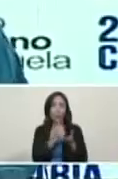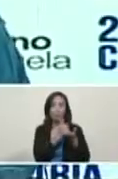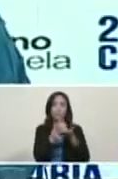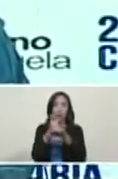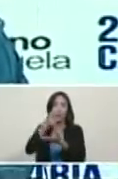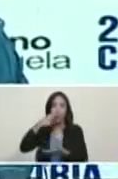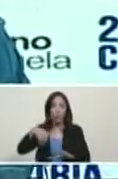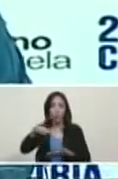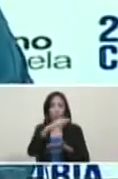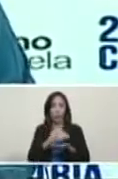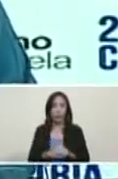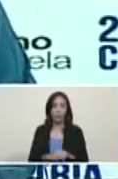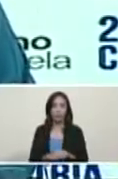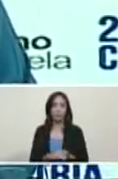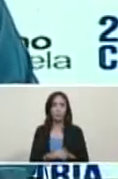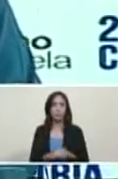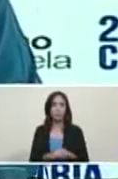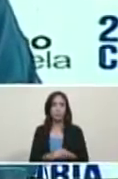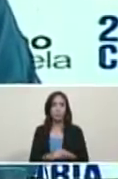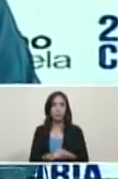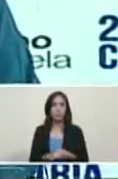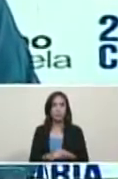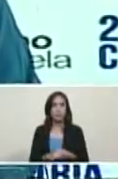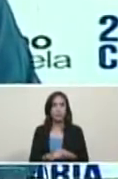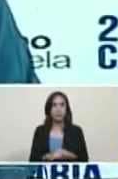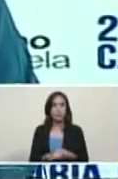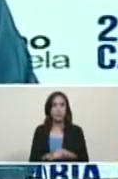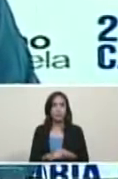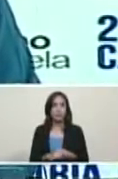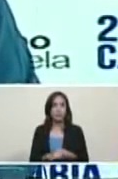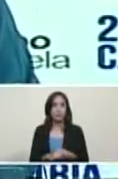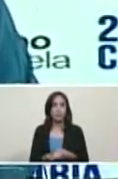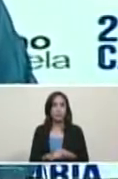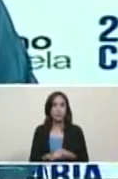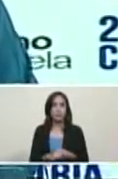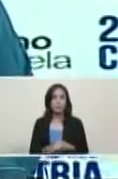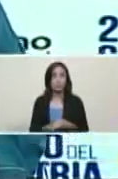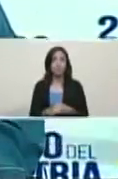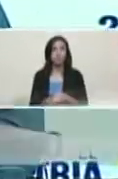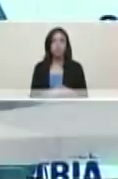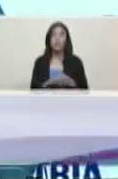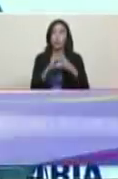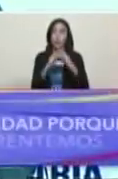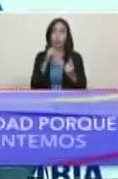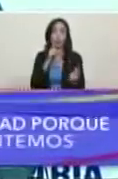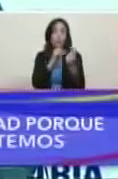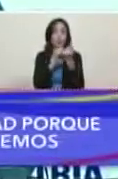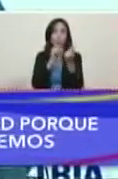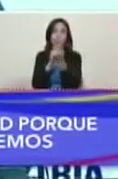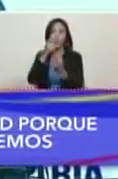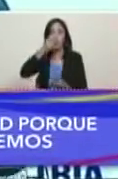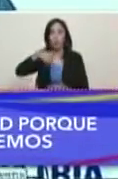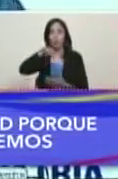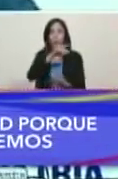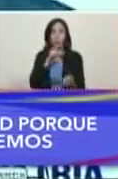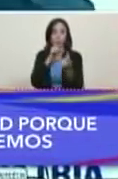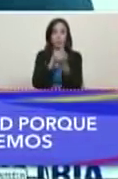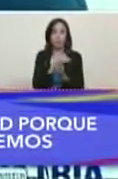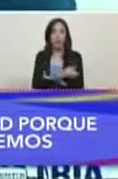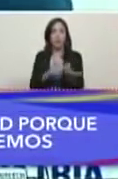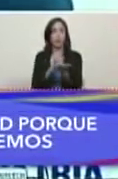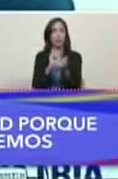pueblo, en las líneas concretas de nuestro accionar permanente para atender a nuestro pueblo, hacer un